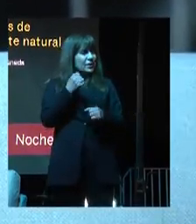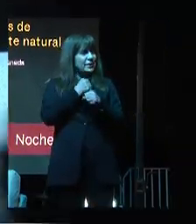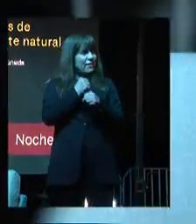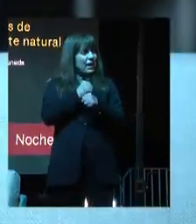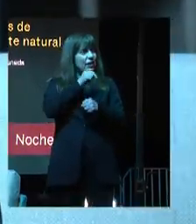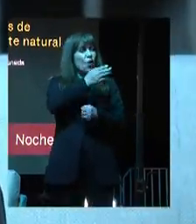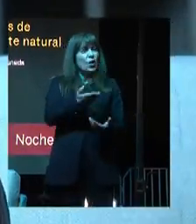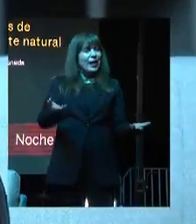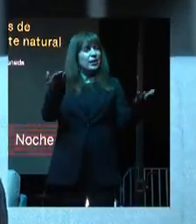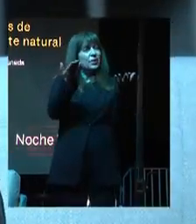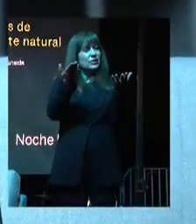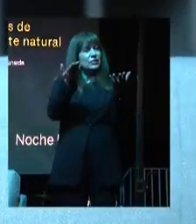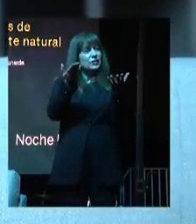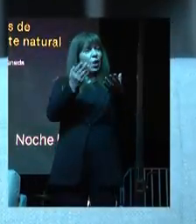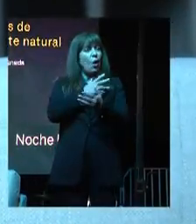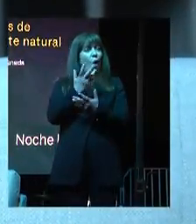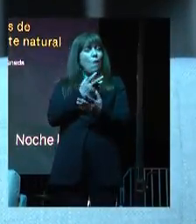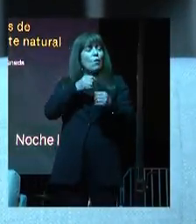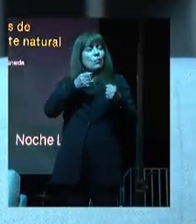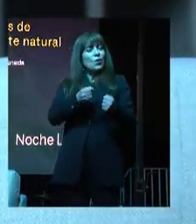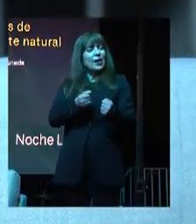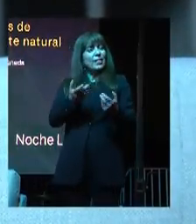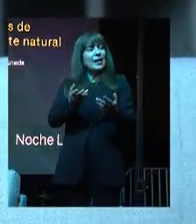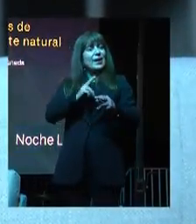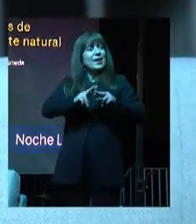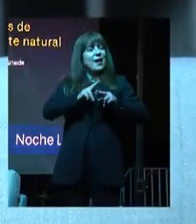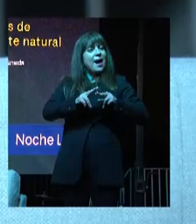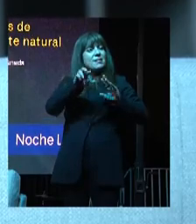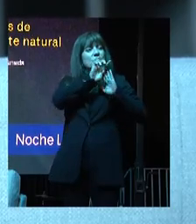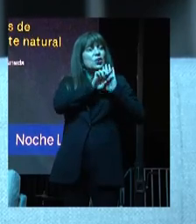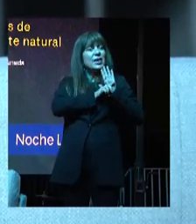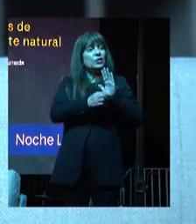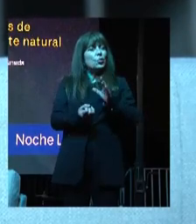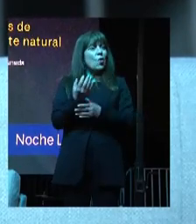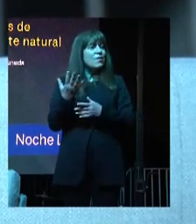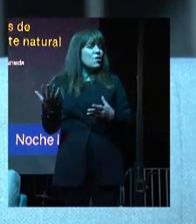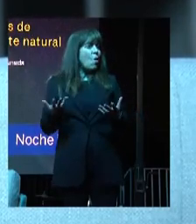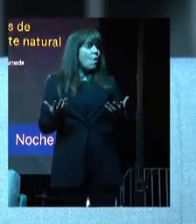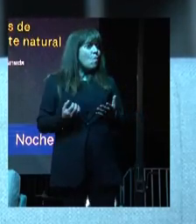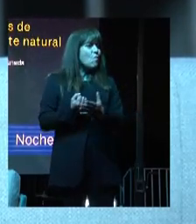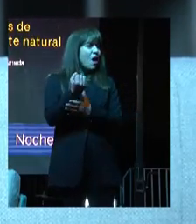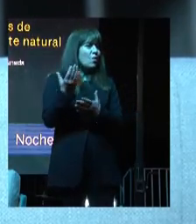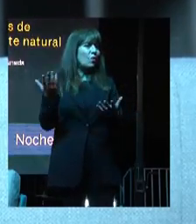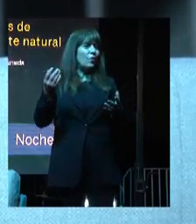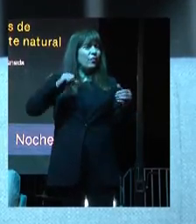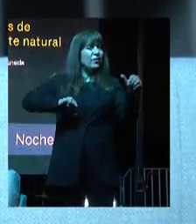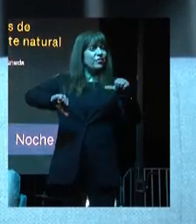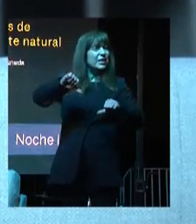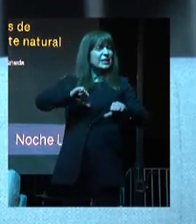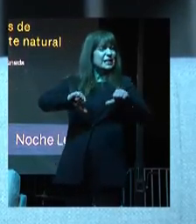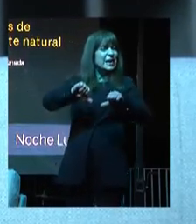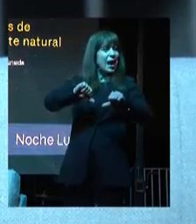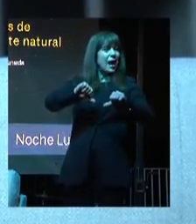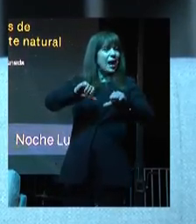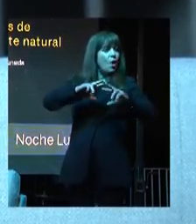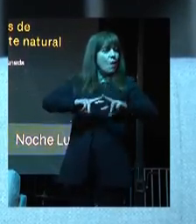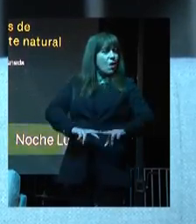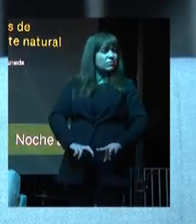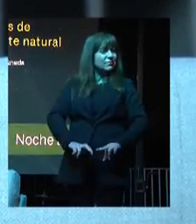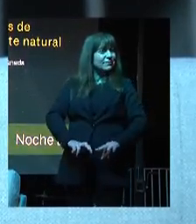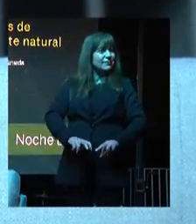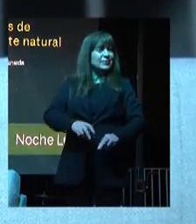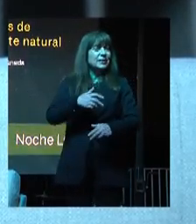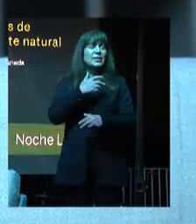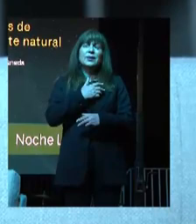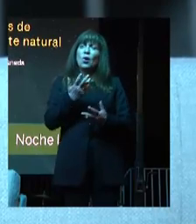ellas? ¿Cómo puede esto poder crear más proyectos, por ejemplo? ¿Cómo puede ayudar a la investigación? Y la relación de